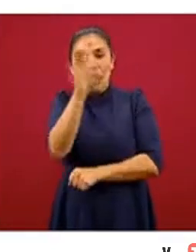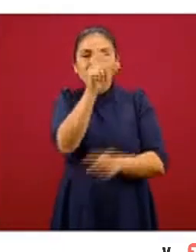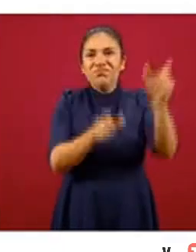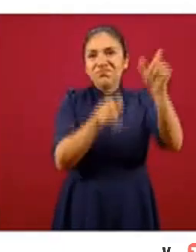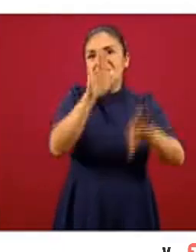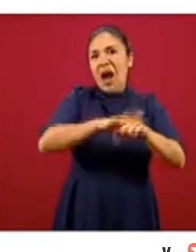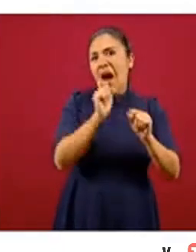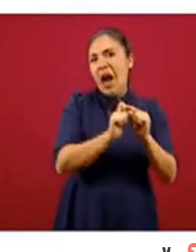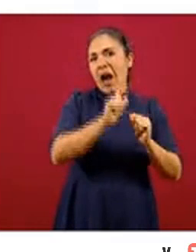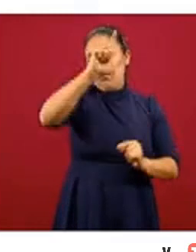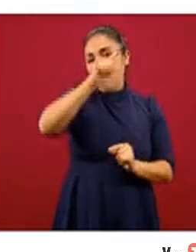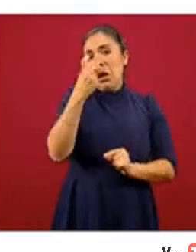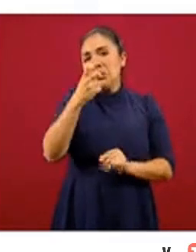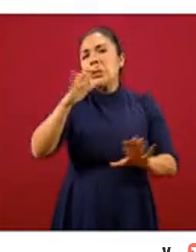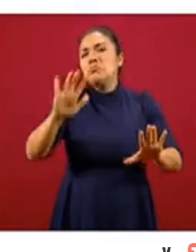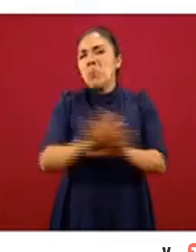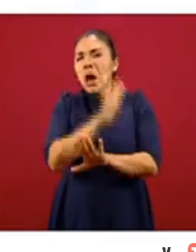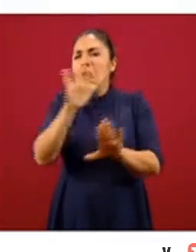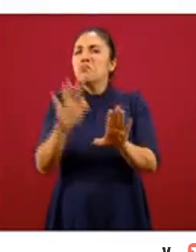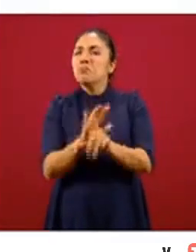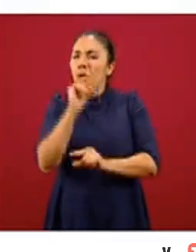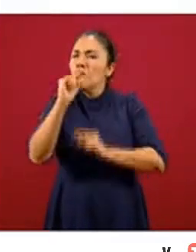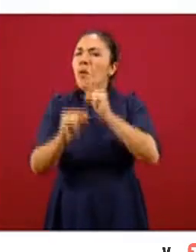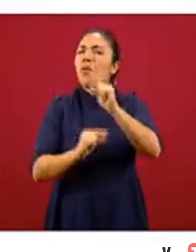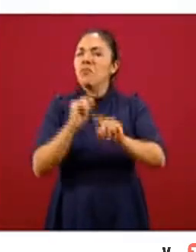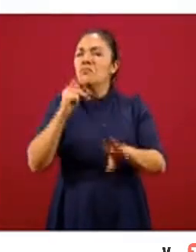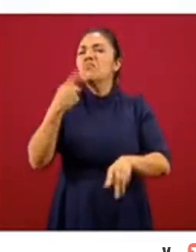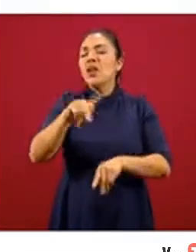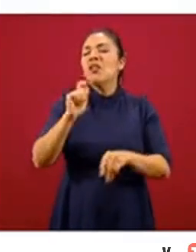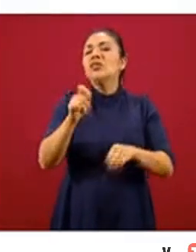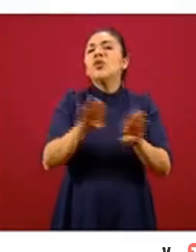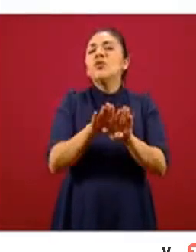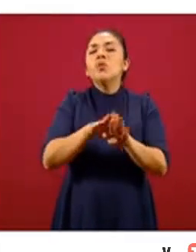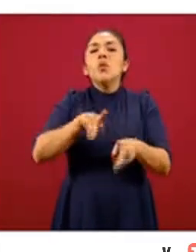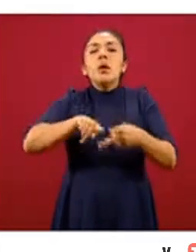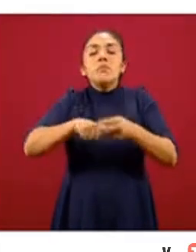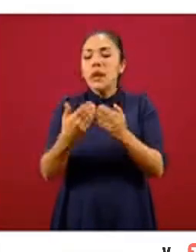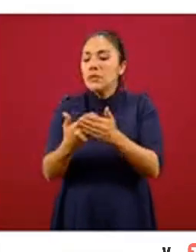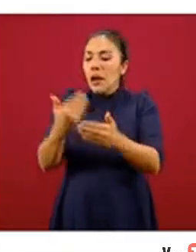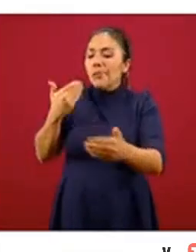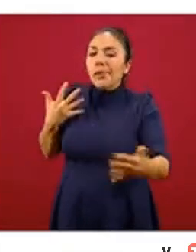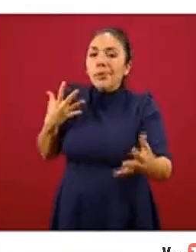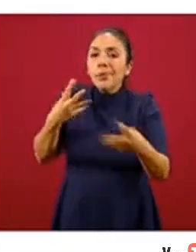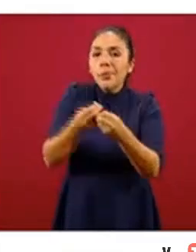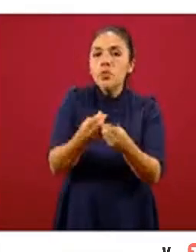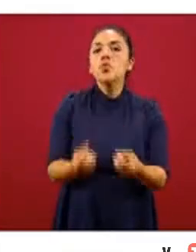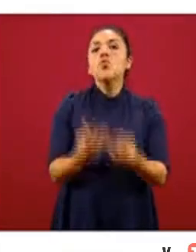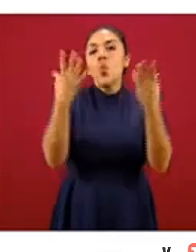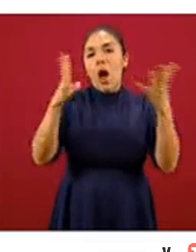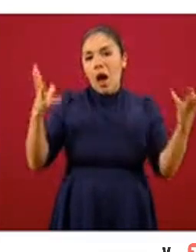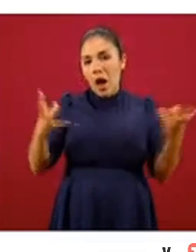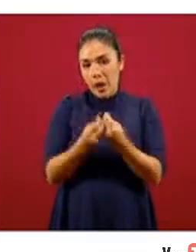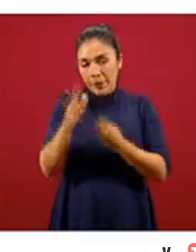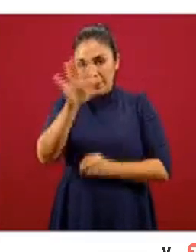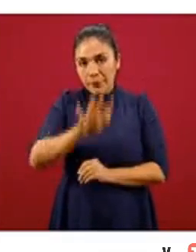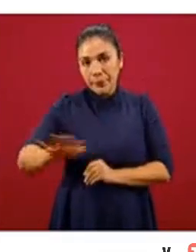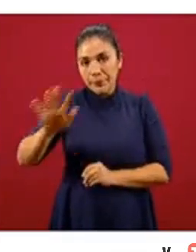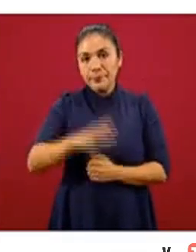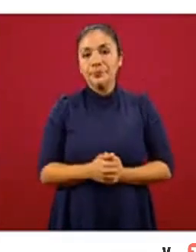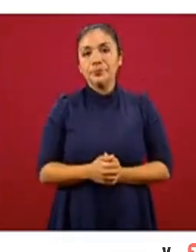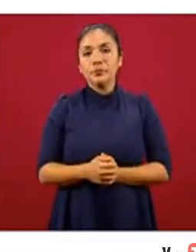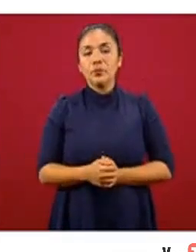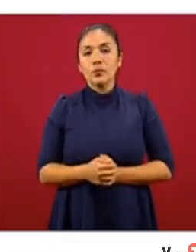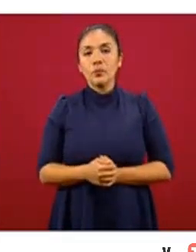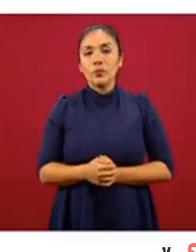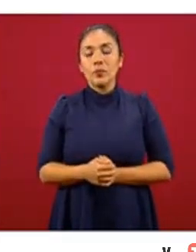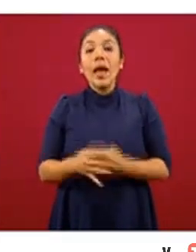Este orden ha cambiado poco en la medida en que son los casos acumulados desde el inicio. Veamos en la siguiente los casos de